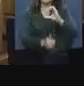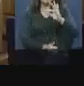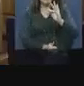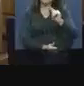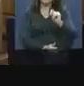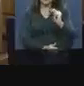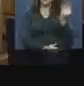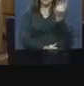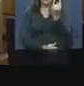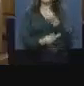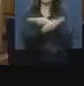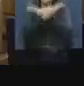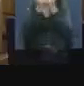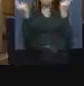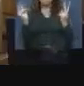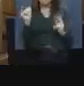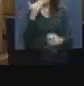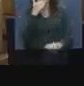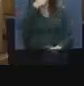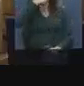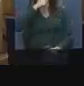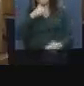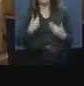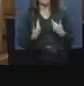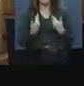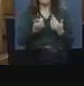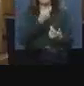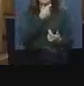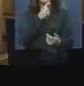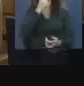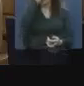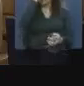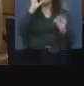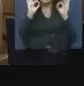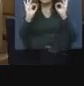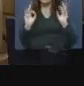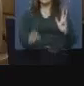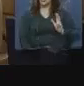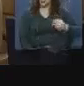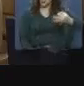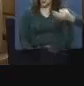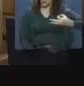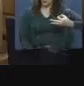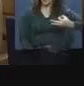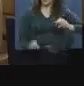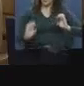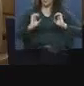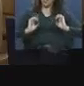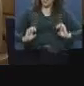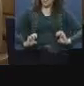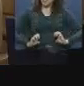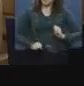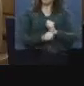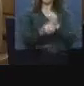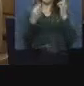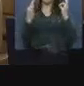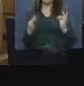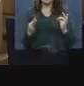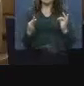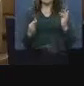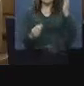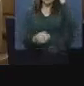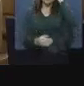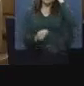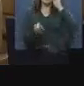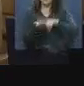técnica y universidades públicas y privadas que den garantías de seriedad, honestidad, ética, eficiencia y